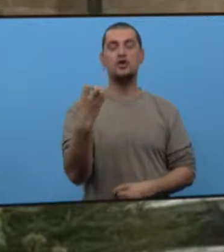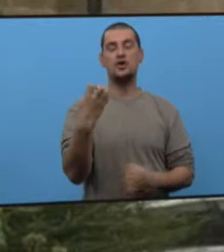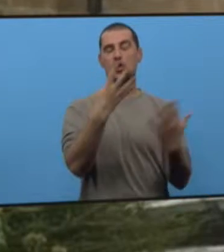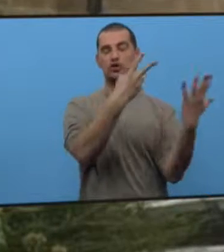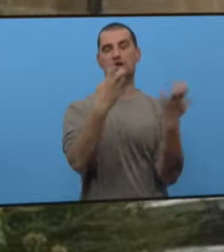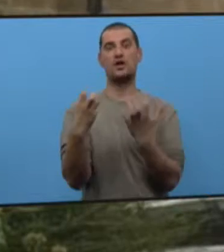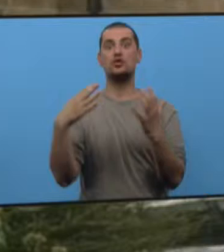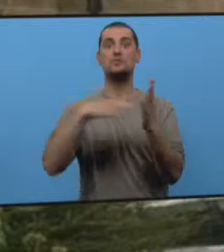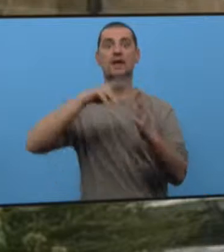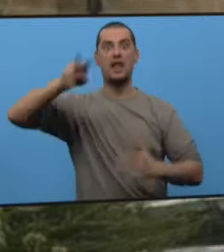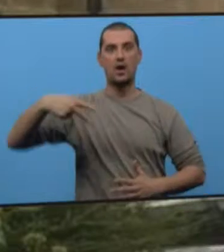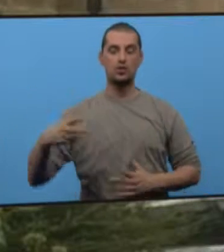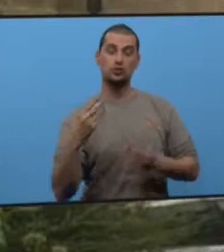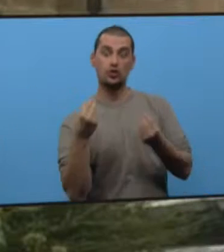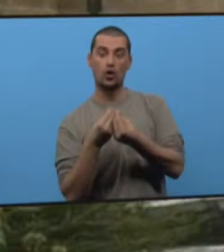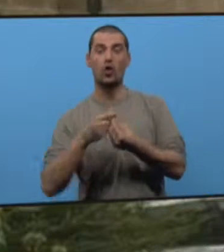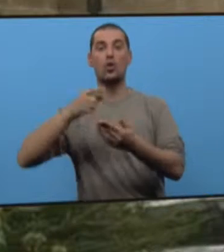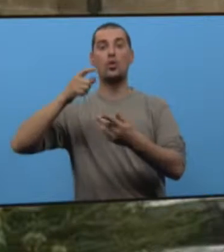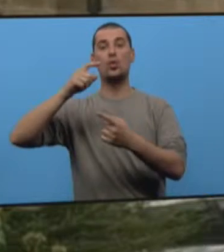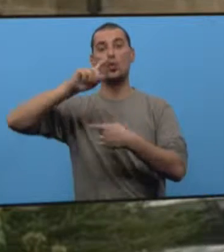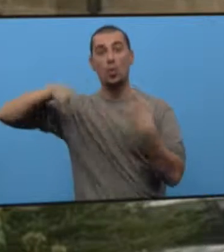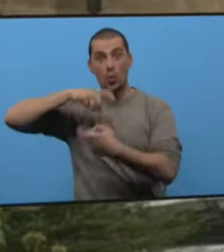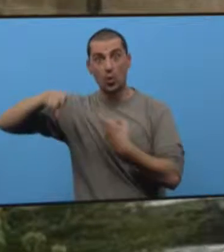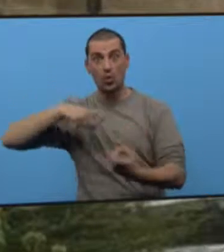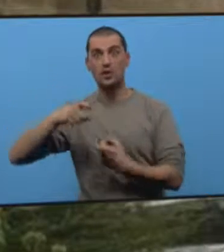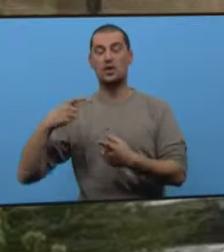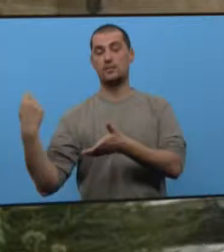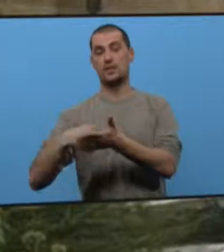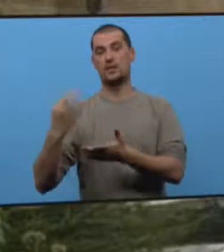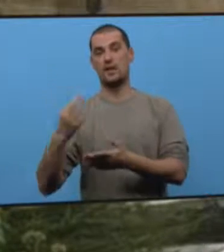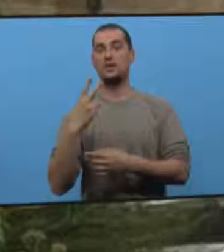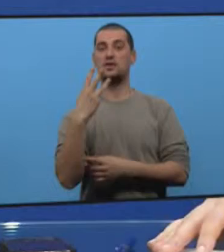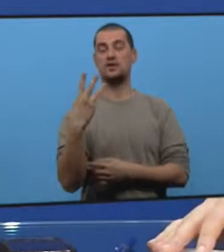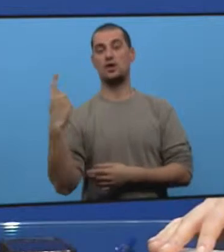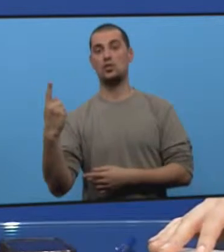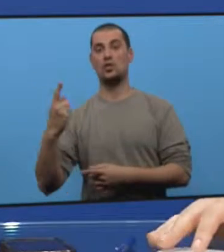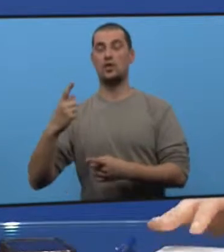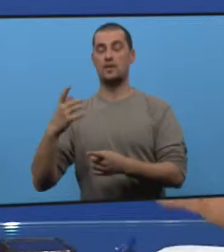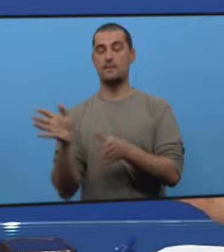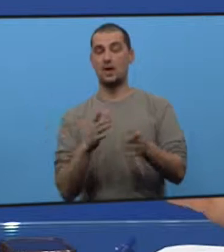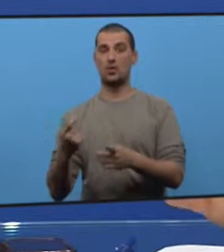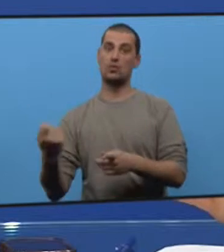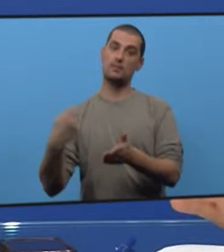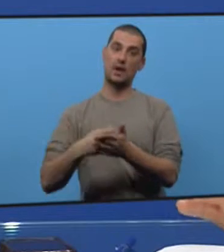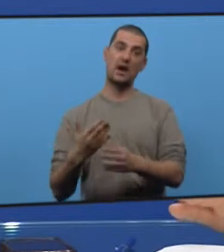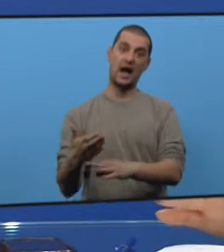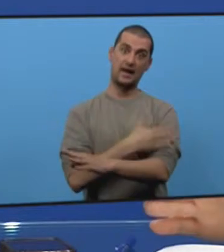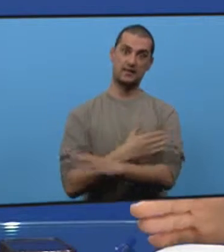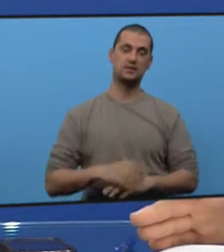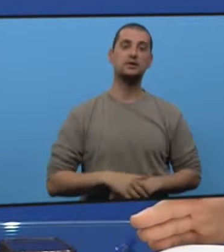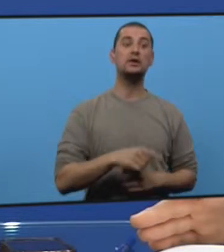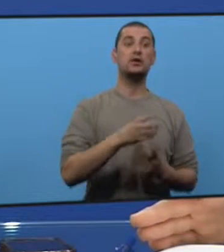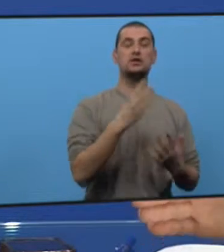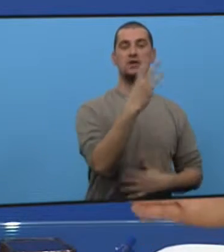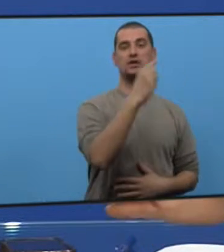euros e que se suma o da cuota anual que teñen que abonar antes do 31 de marzo. Este ano habería que sumar eses